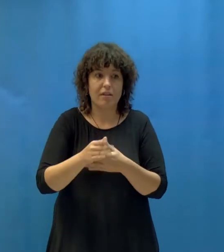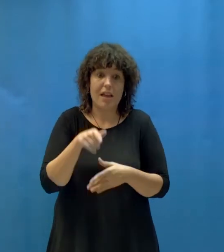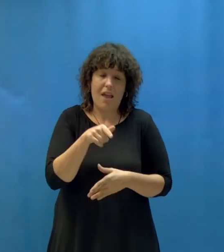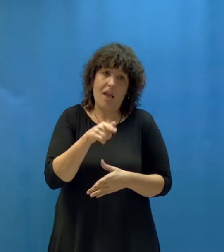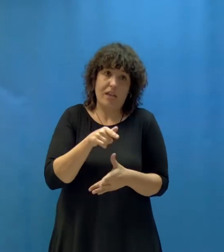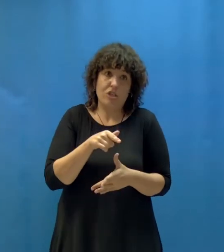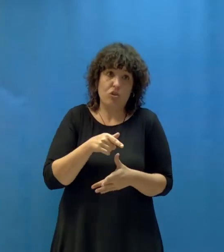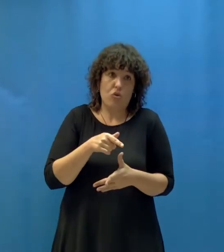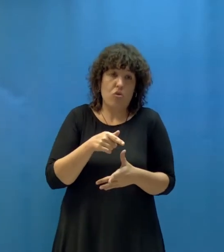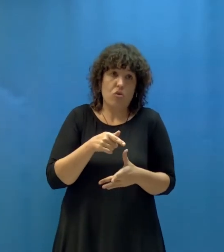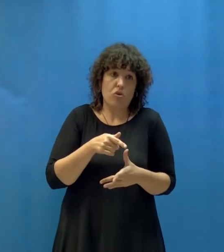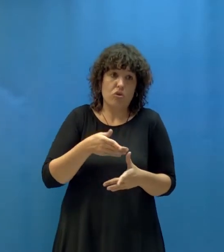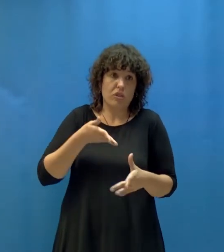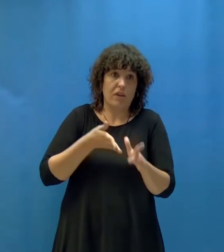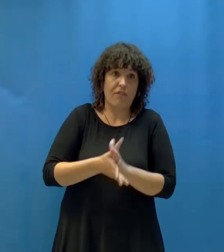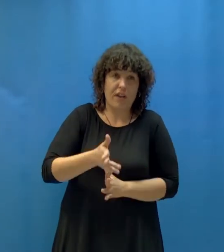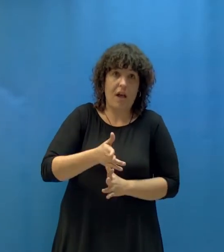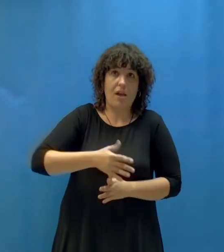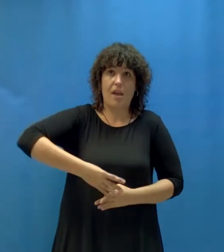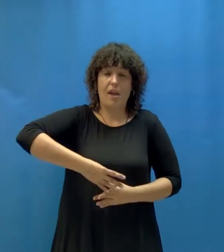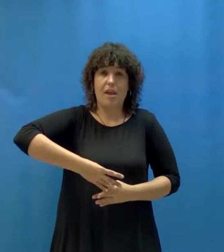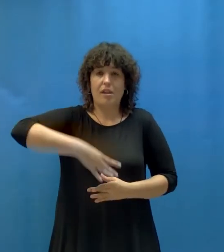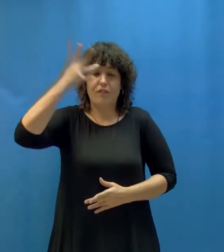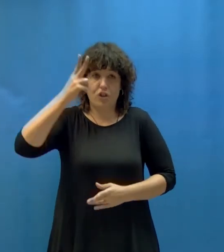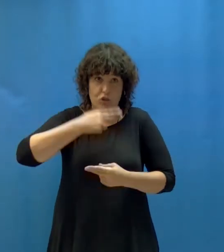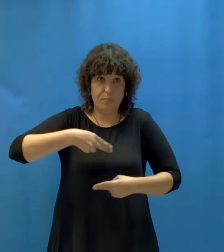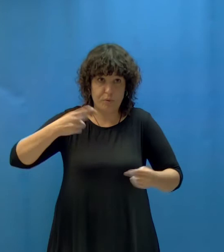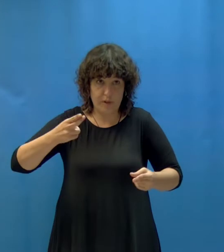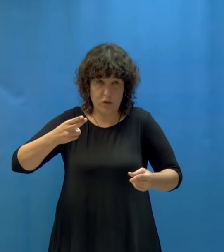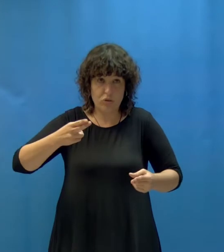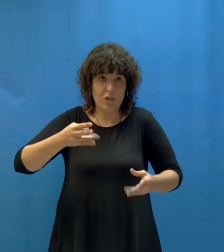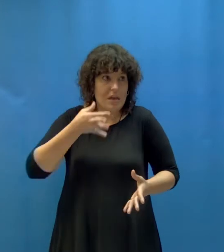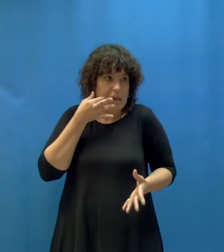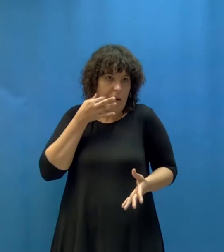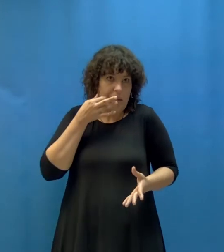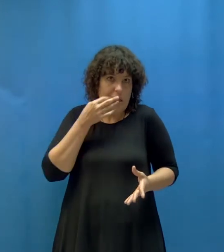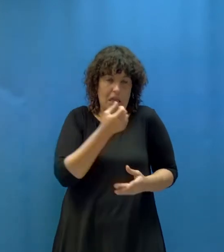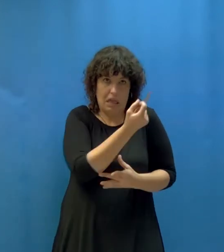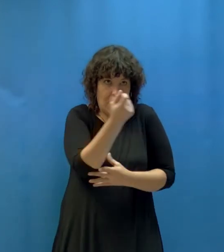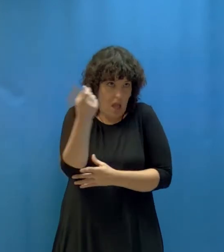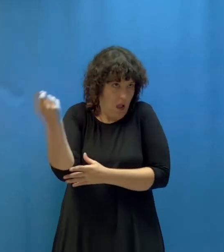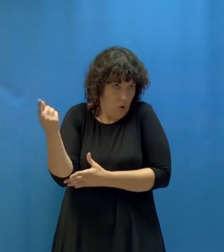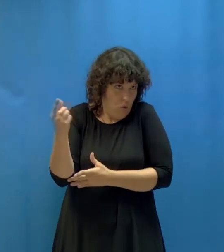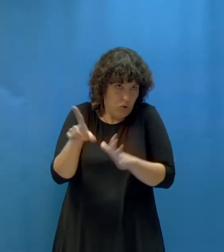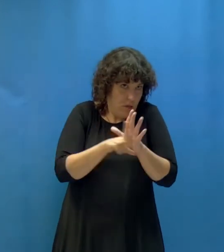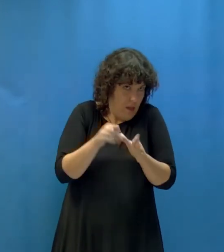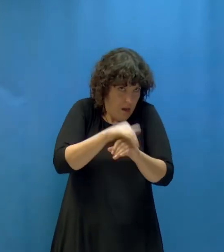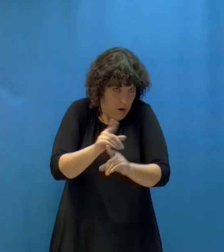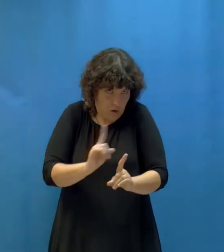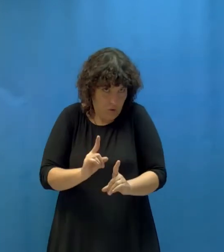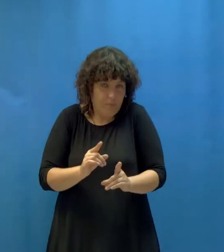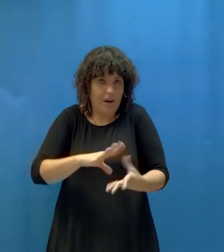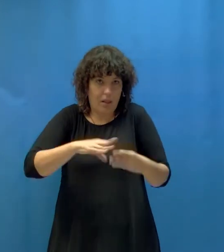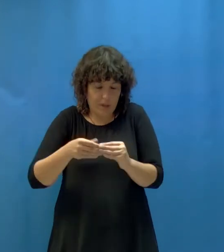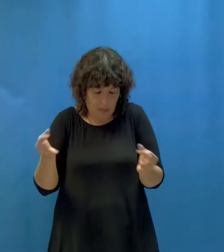a los edificios públicos, que en este momento es cierto que tenemos varios que no cumplen esta normativa. Y es